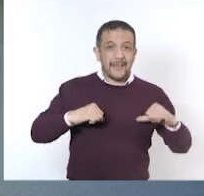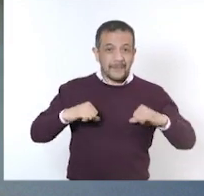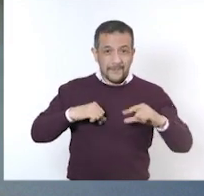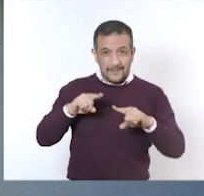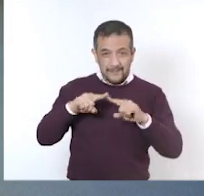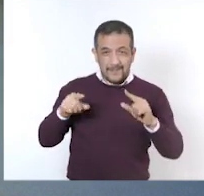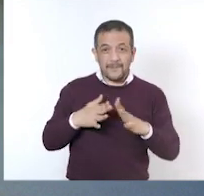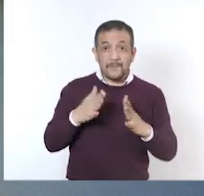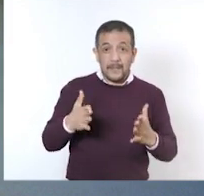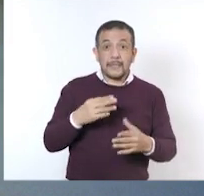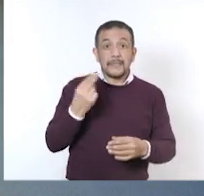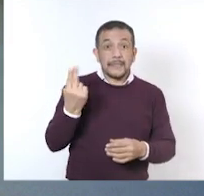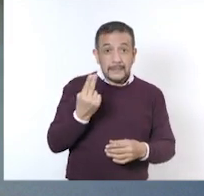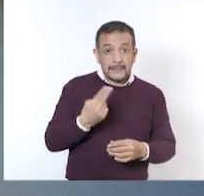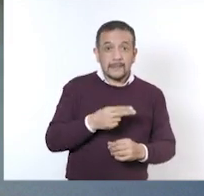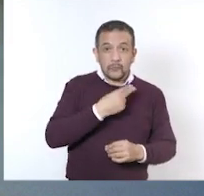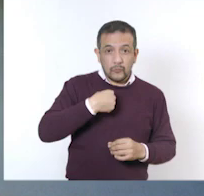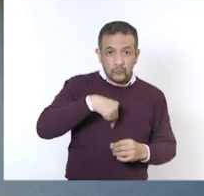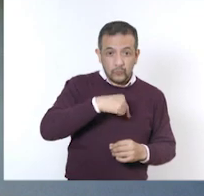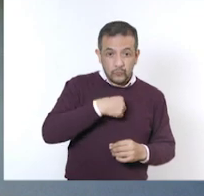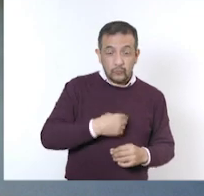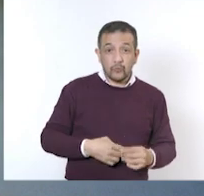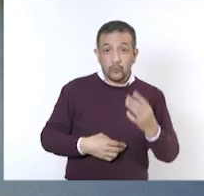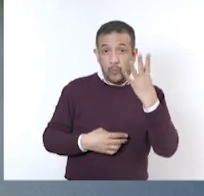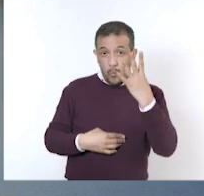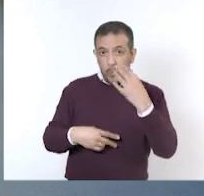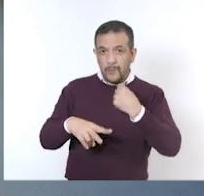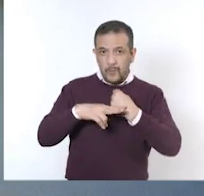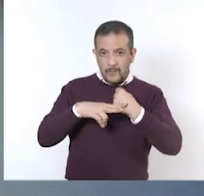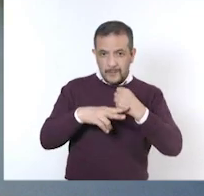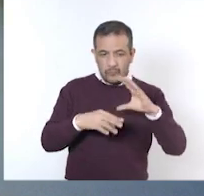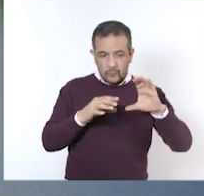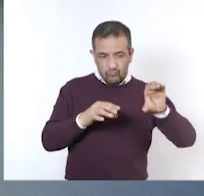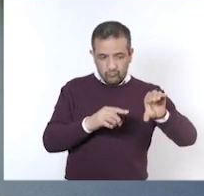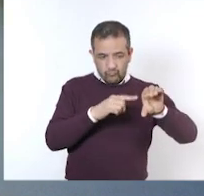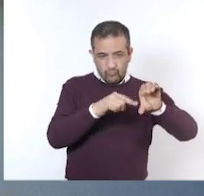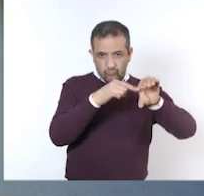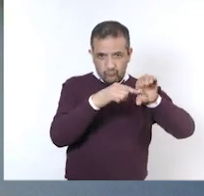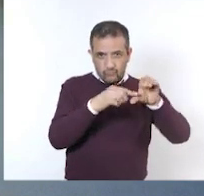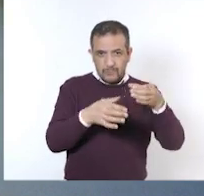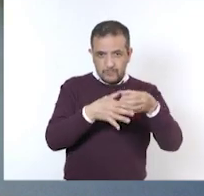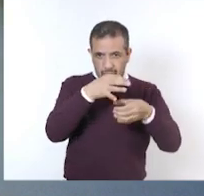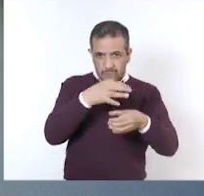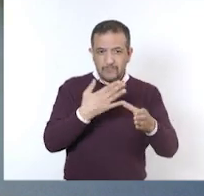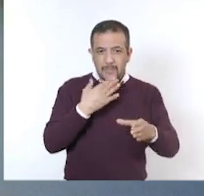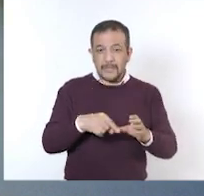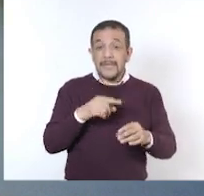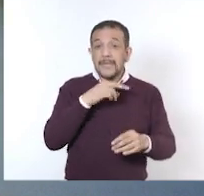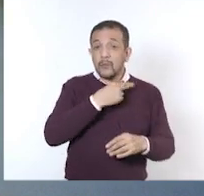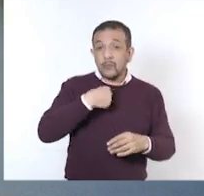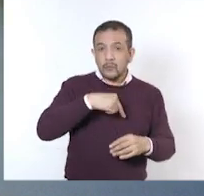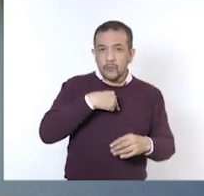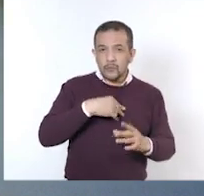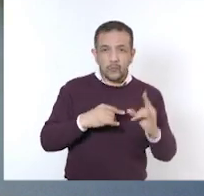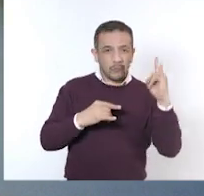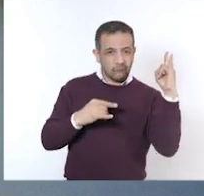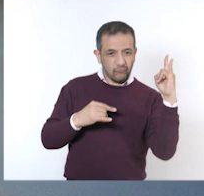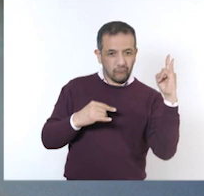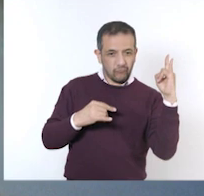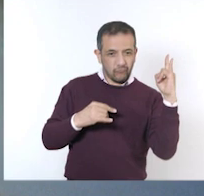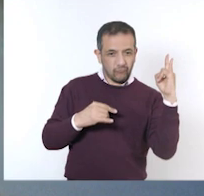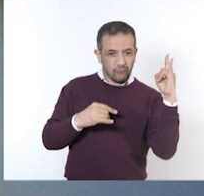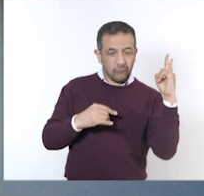a la siguiente actividad. Para esta actividad necesitamos ¿sí? los 4 vasos, pero ahora vamos a construir una